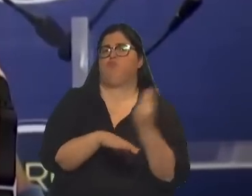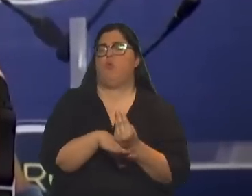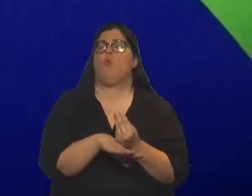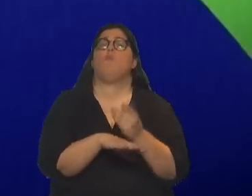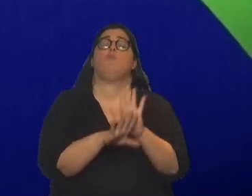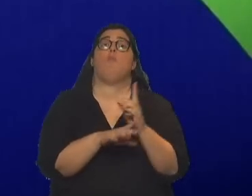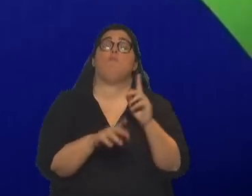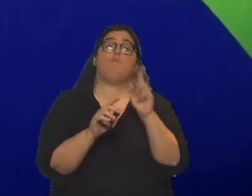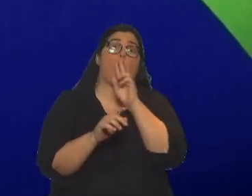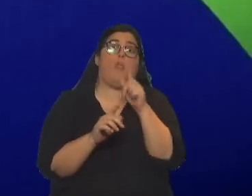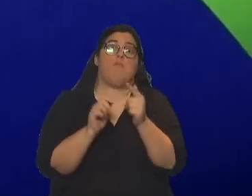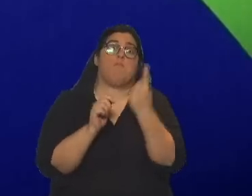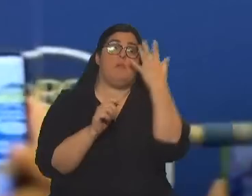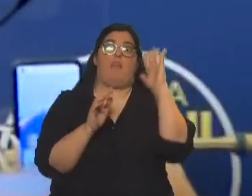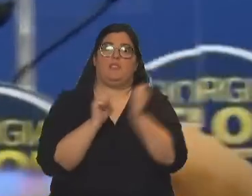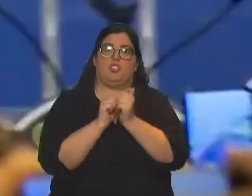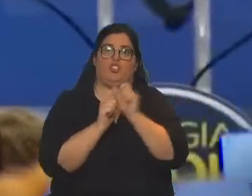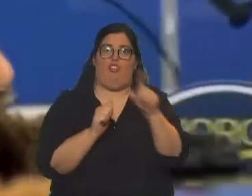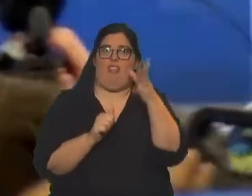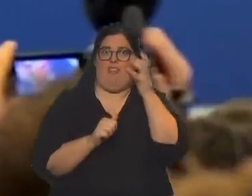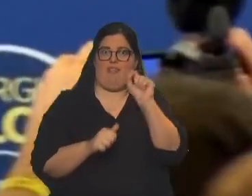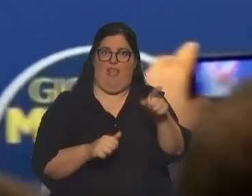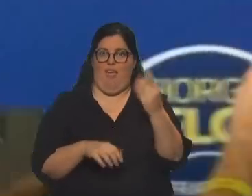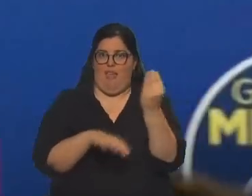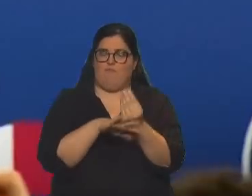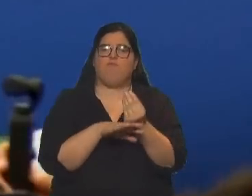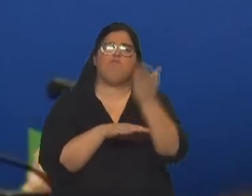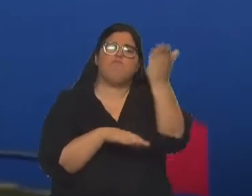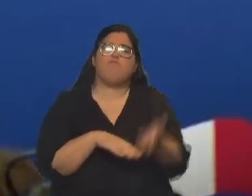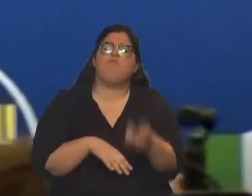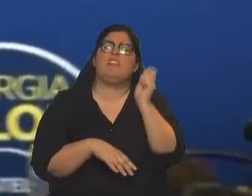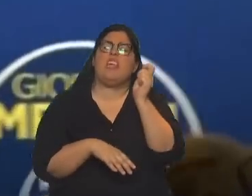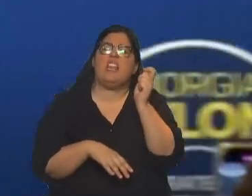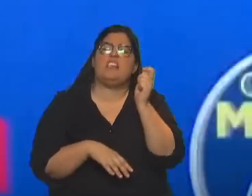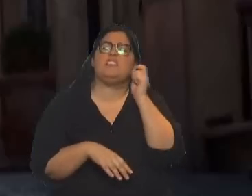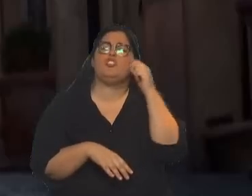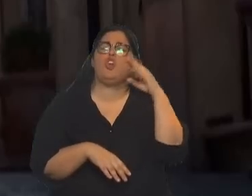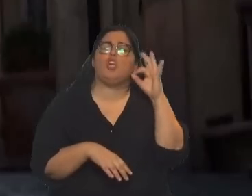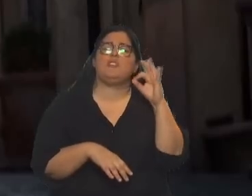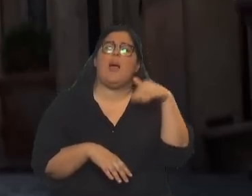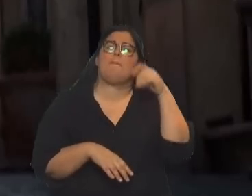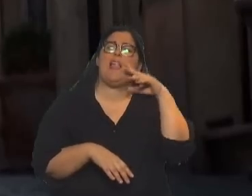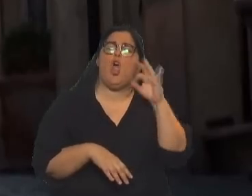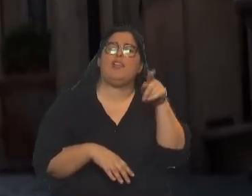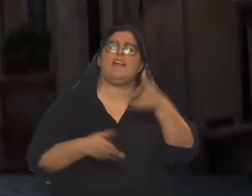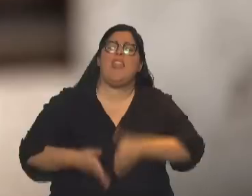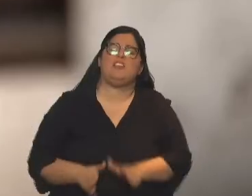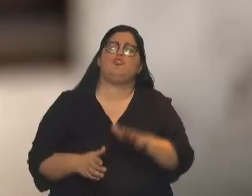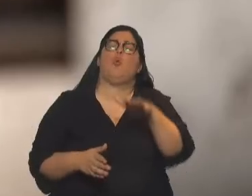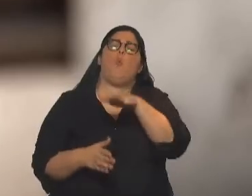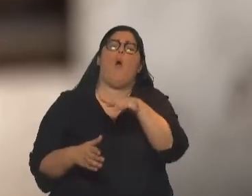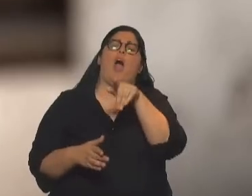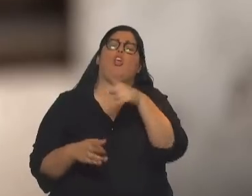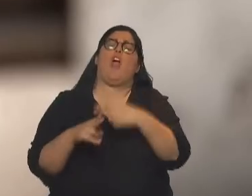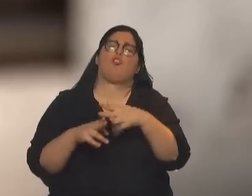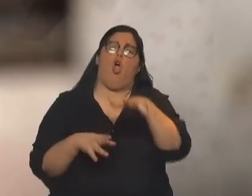ese país, deja resonando una pregunta. ¿Quién es Giorgia Meloni? Nacida en un barrio popular de Roma,